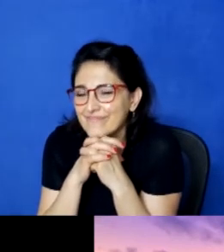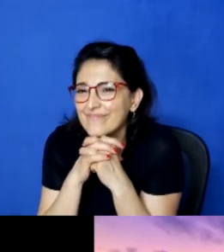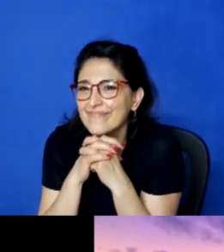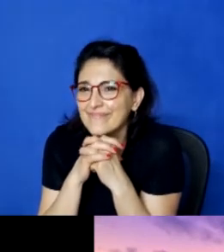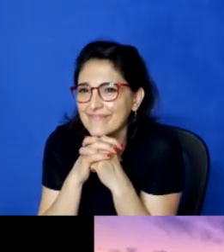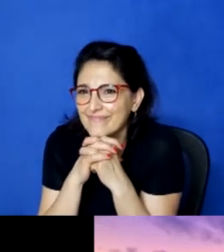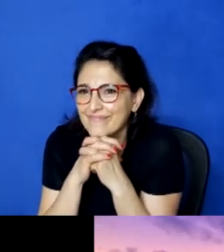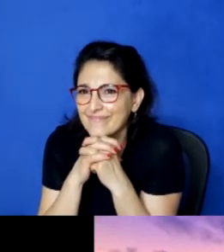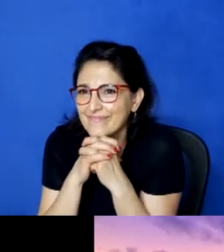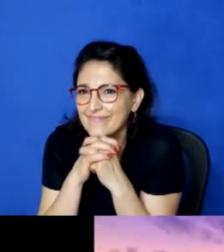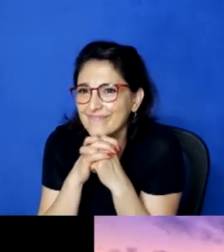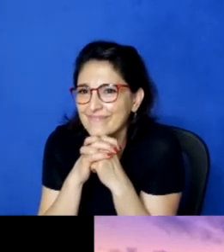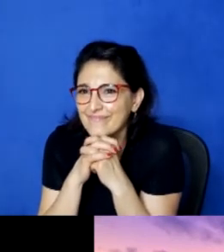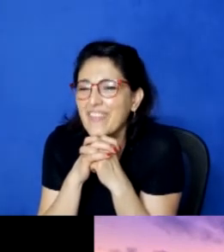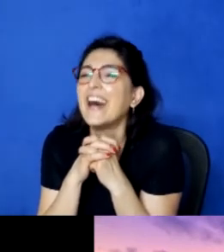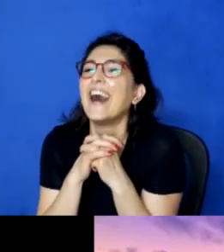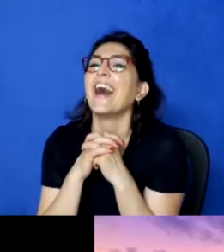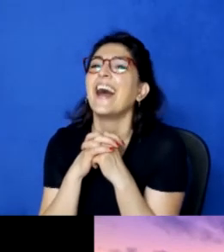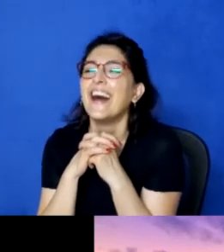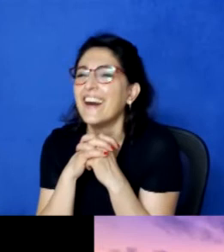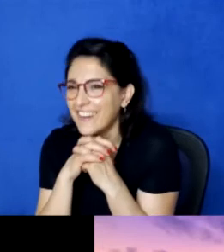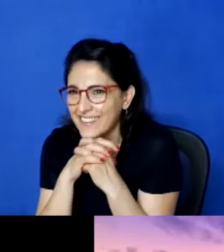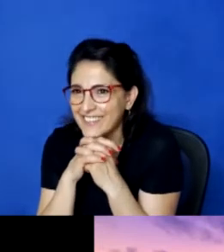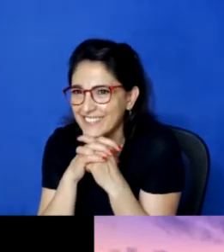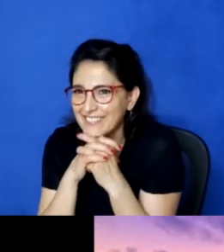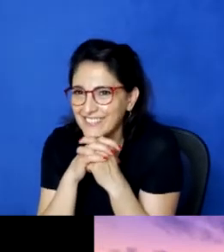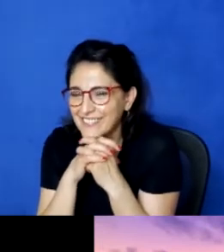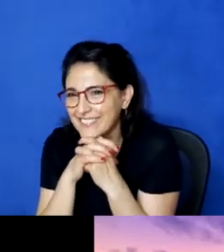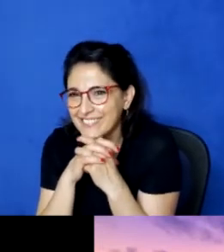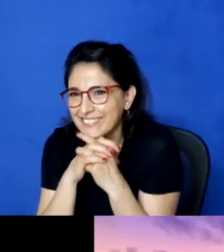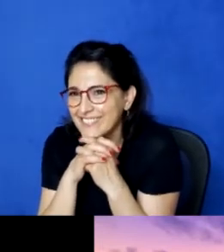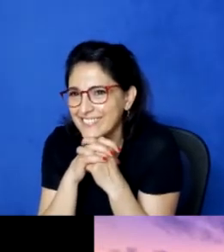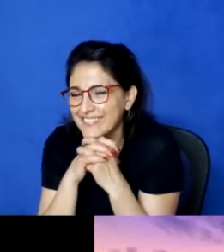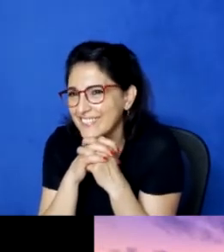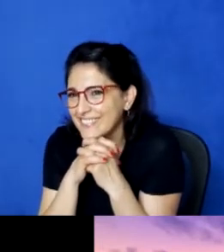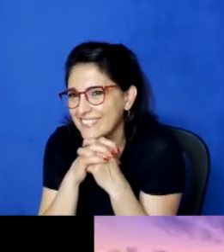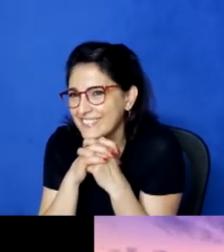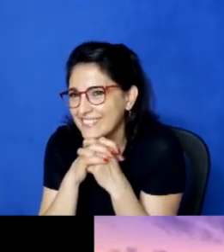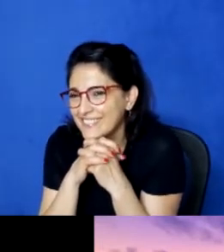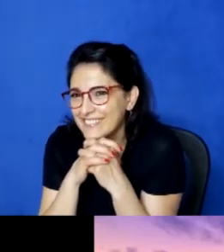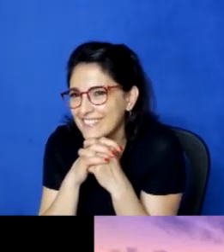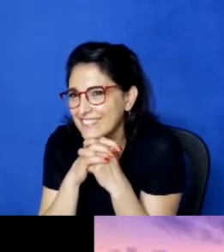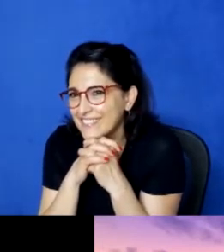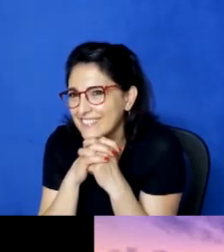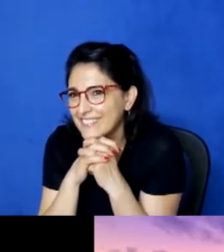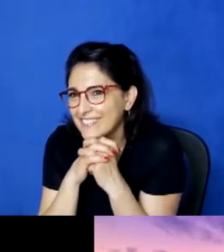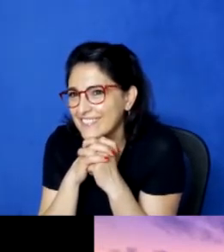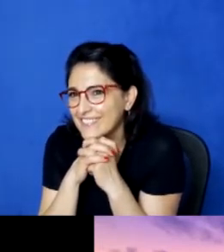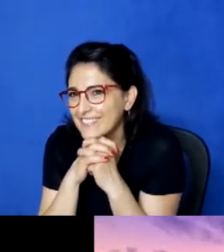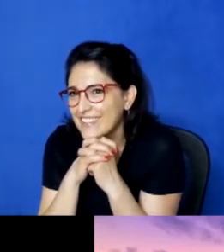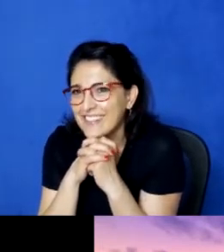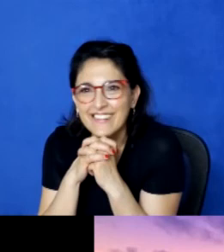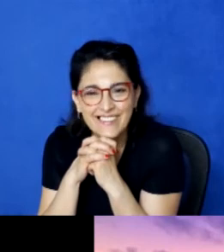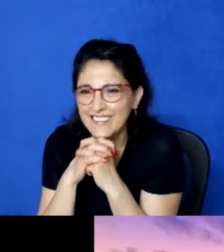hacen ellos, les sale bien. Tienen una cultura, pero arriba de la pastelería italiana,